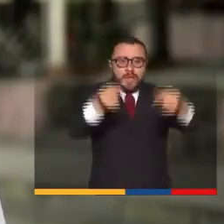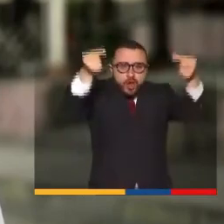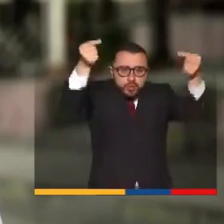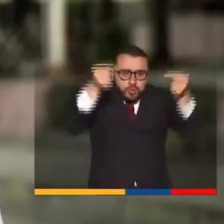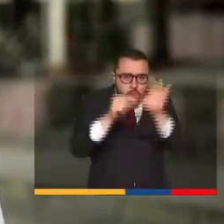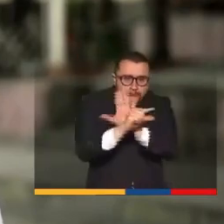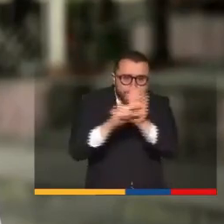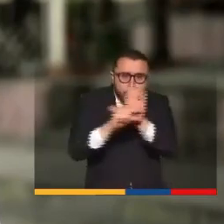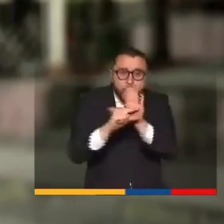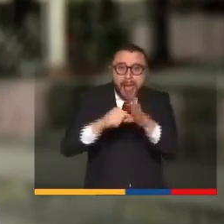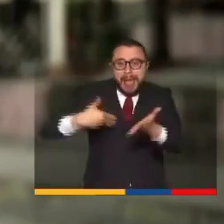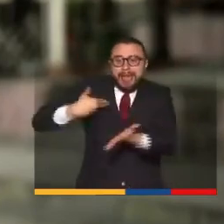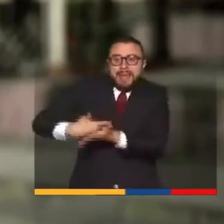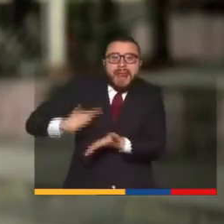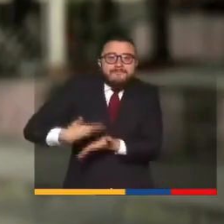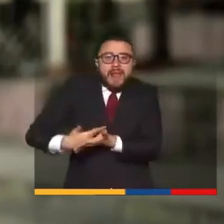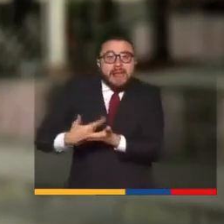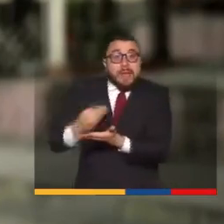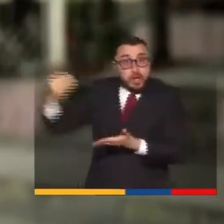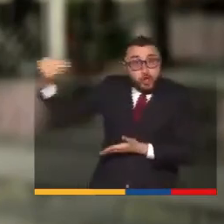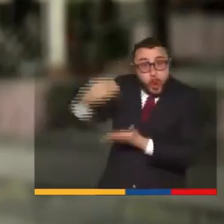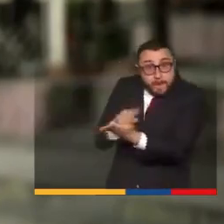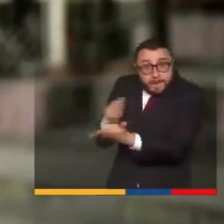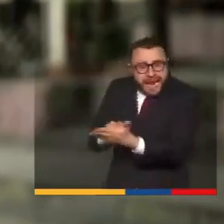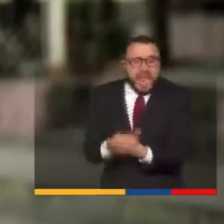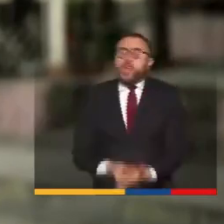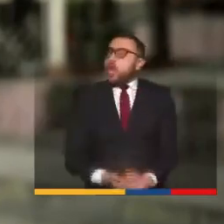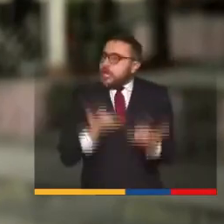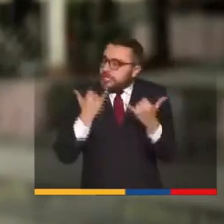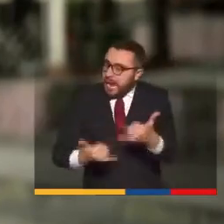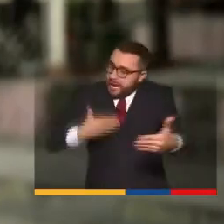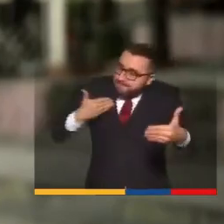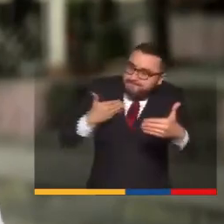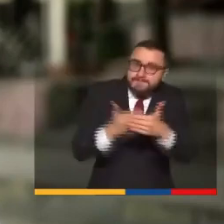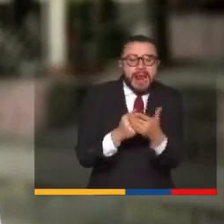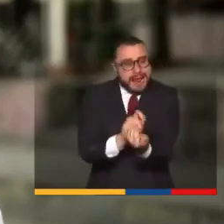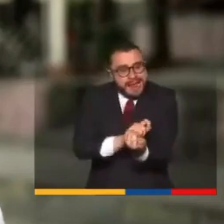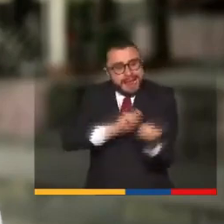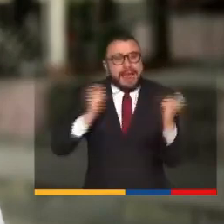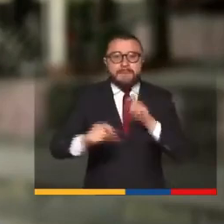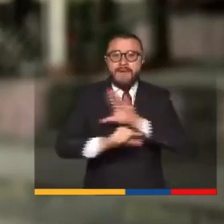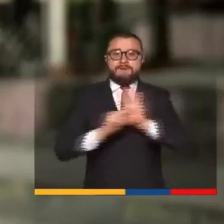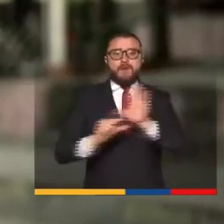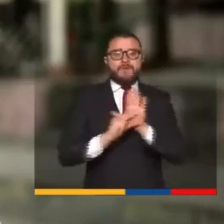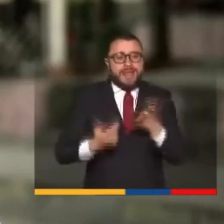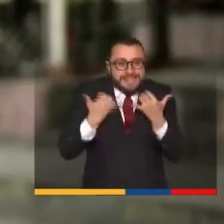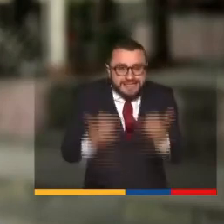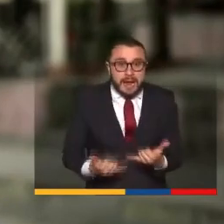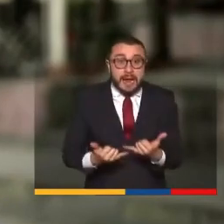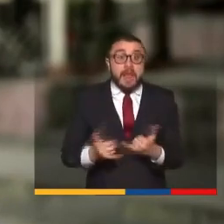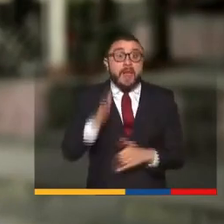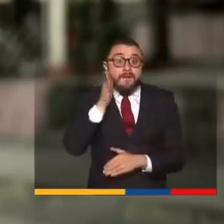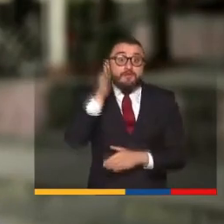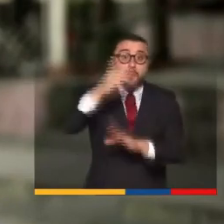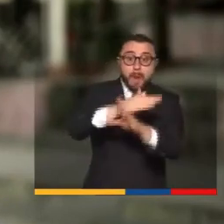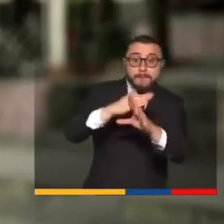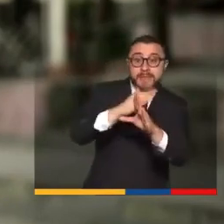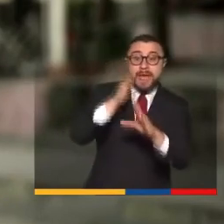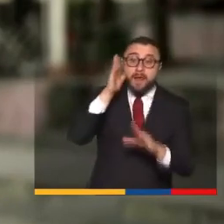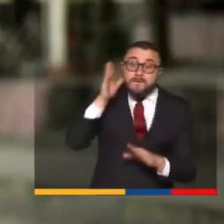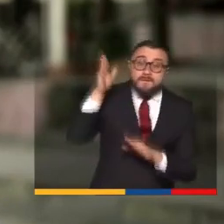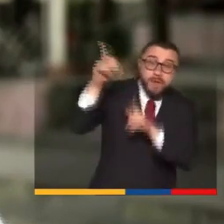en el corto plazo, ya, y para el mediano y largo plazo, que el sistema energético de